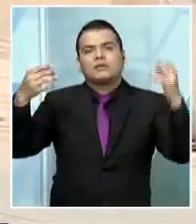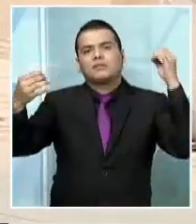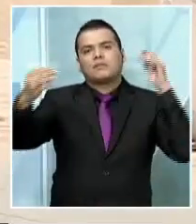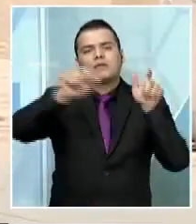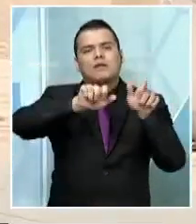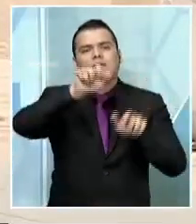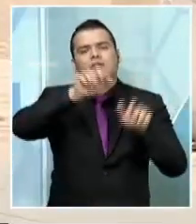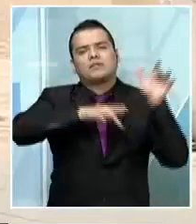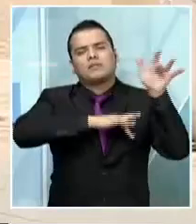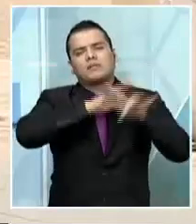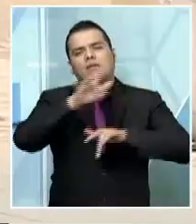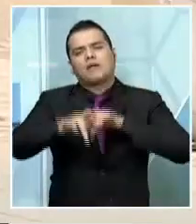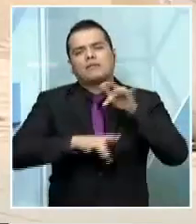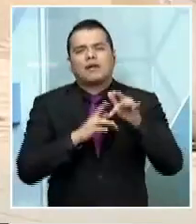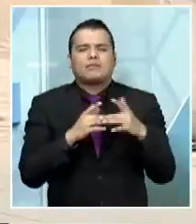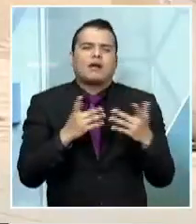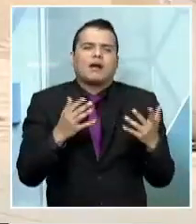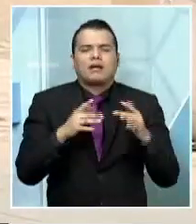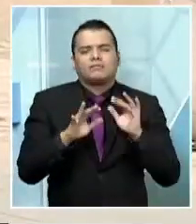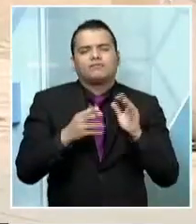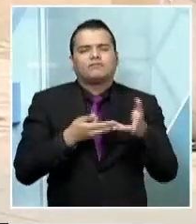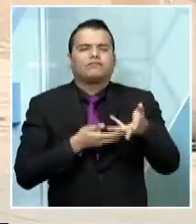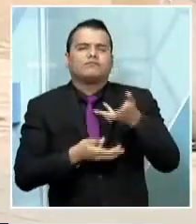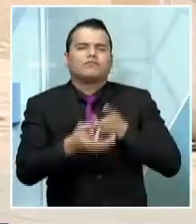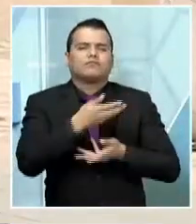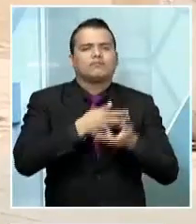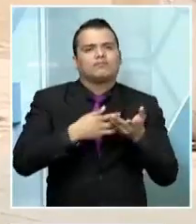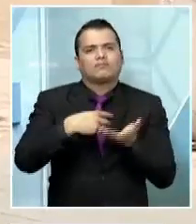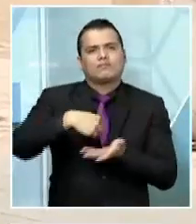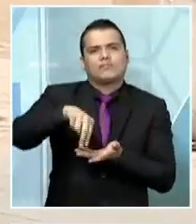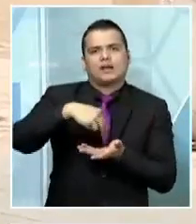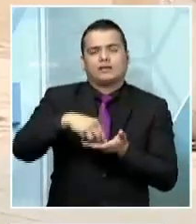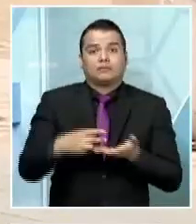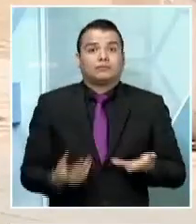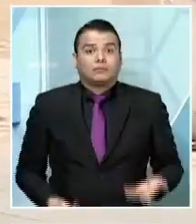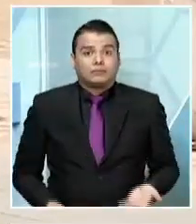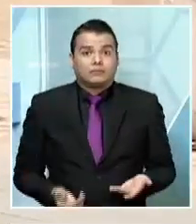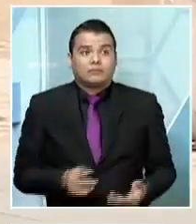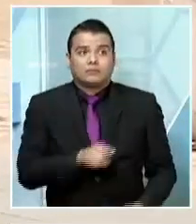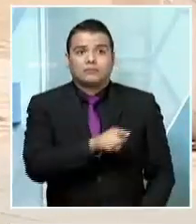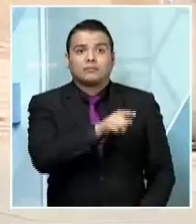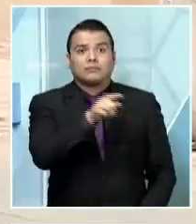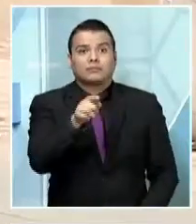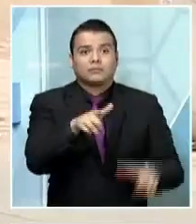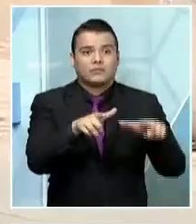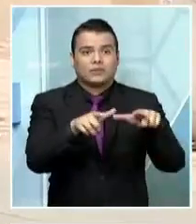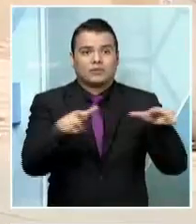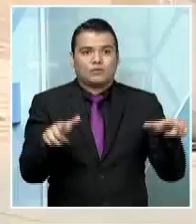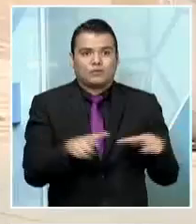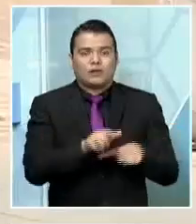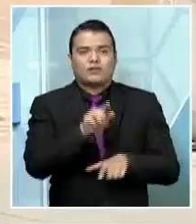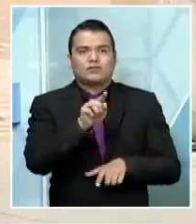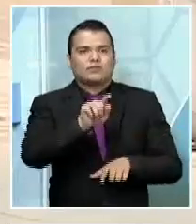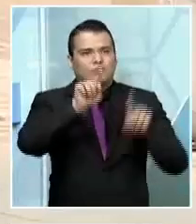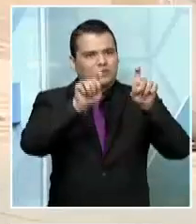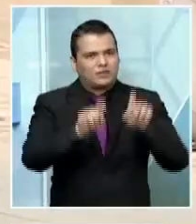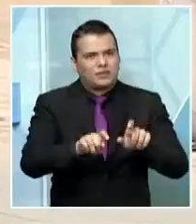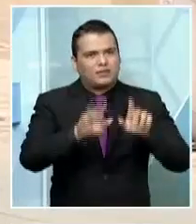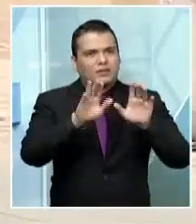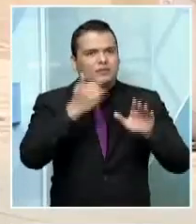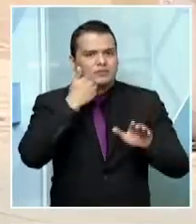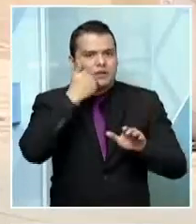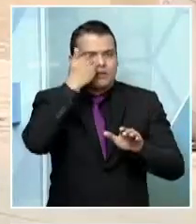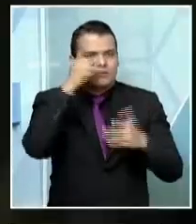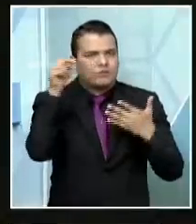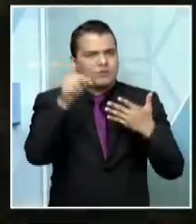aglomeración de personas, por eso la actividad fue suspendida. En establecimientos de entretenimiento para adultos, que abrieron hace más o menos 15 días, no